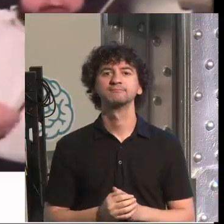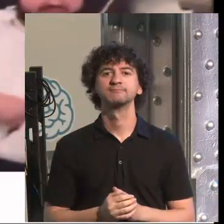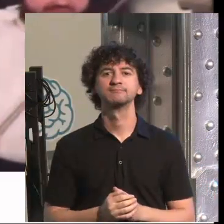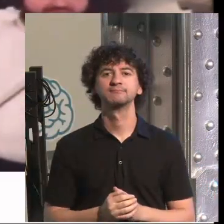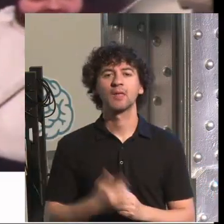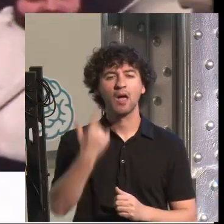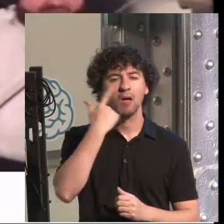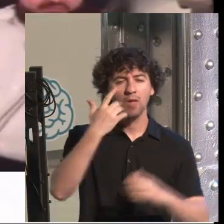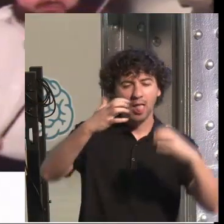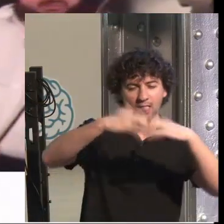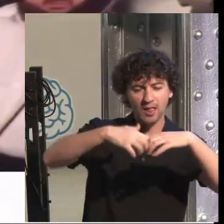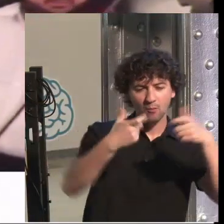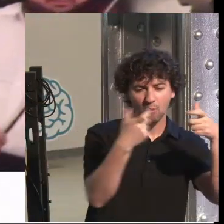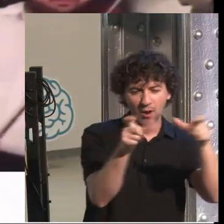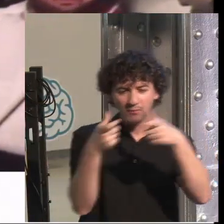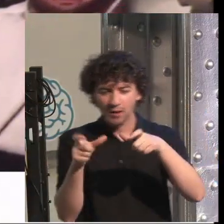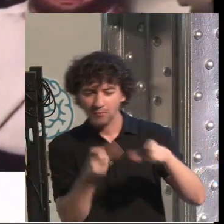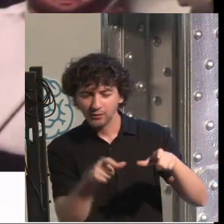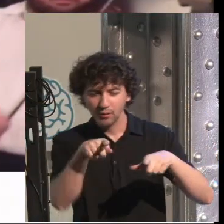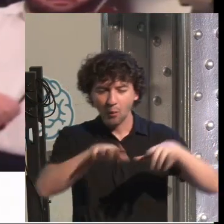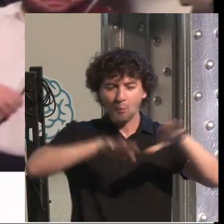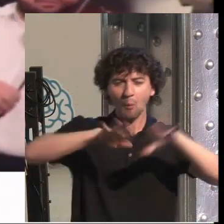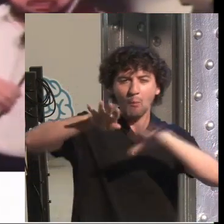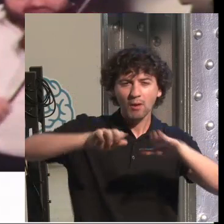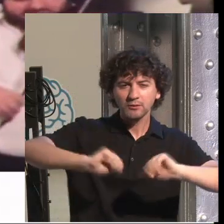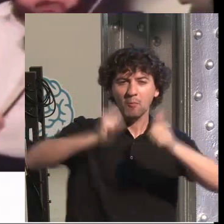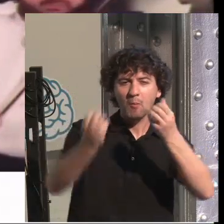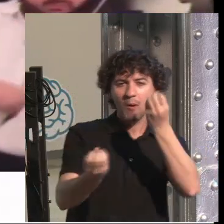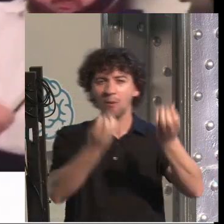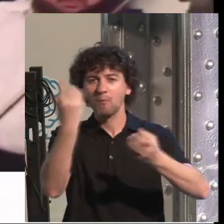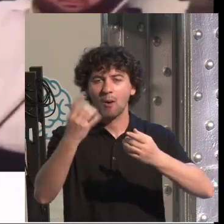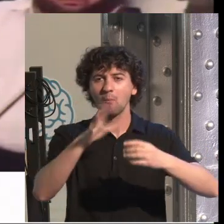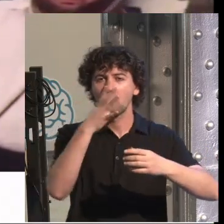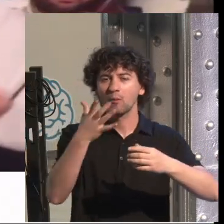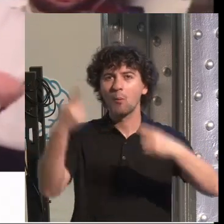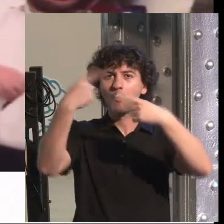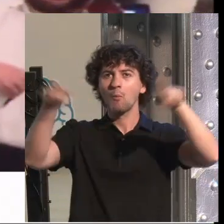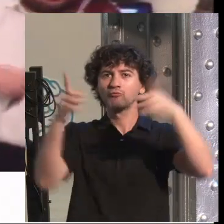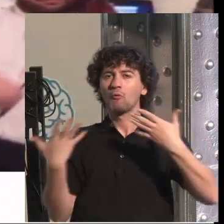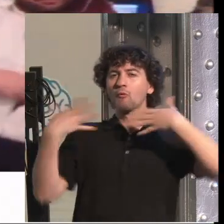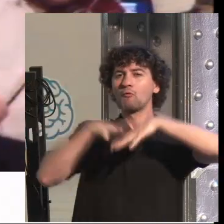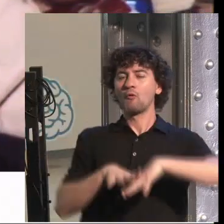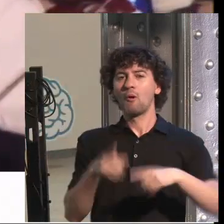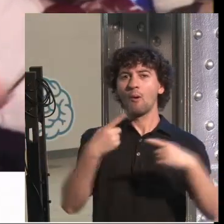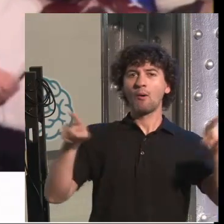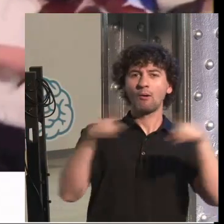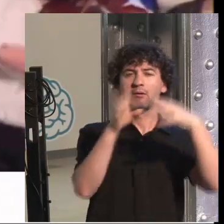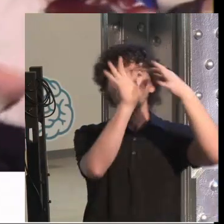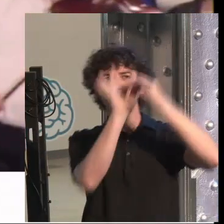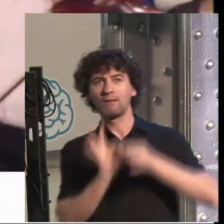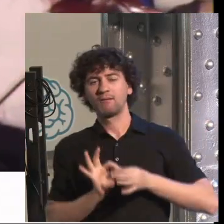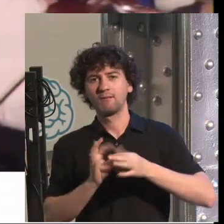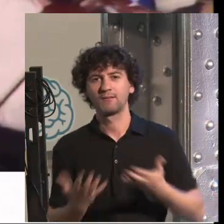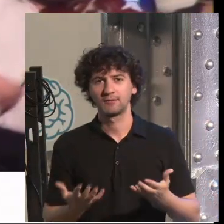Aquí se ve cómo las diferentes partes del cerebro se activan mientras están tocando, ¿no? Esto es algo increíble, que no hemos podido hacer antes nunca, ¿no?, en la historia de la humanidad.